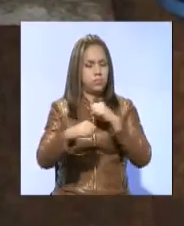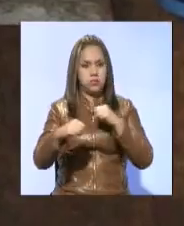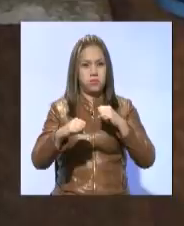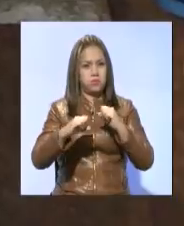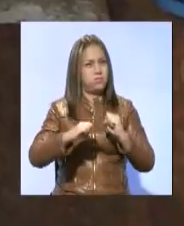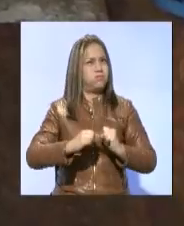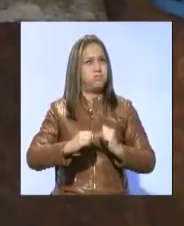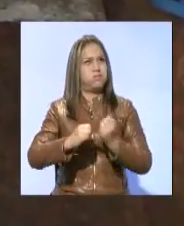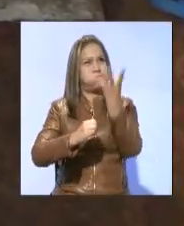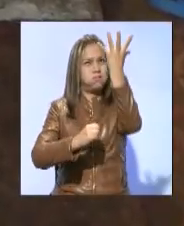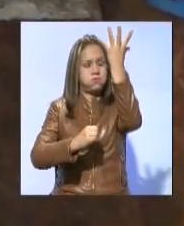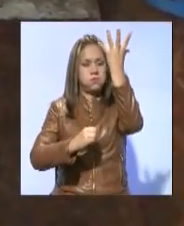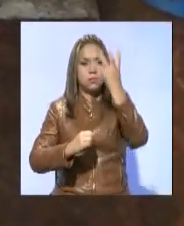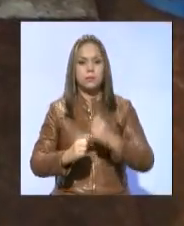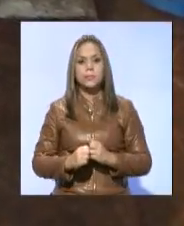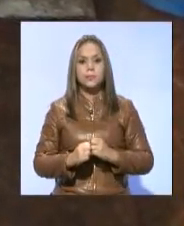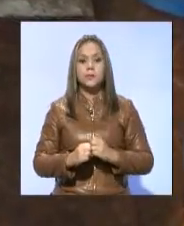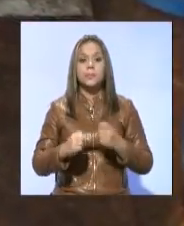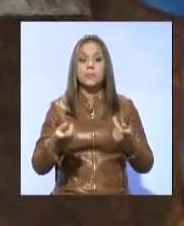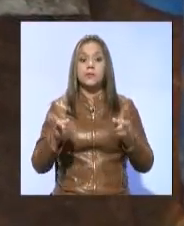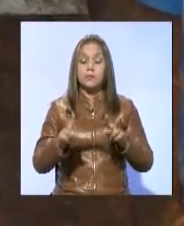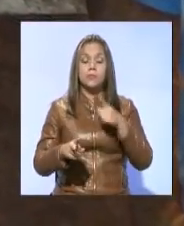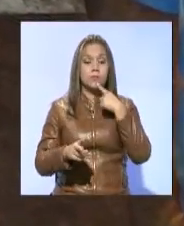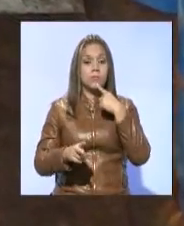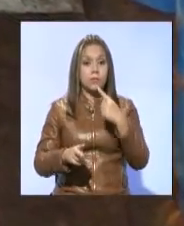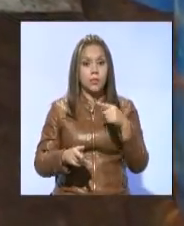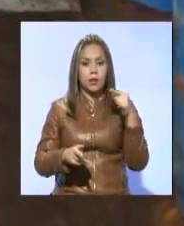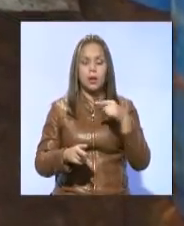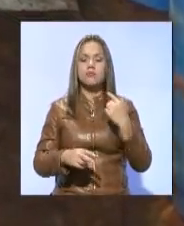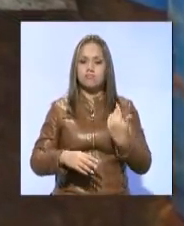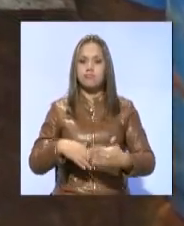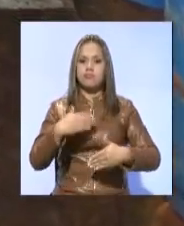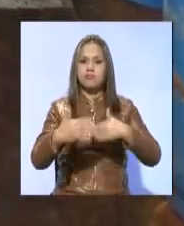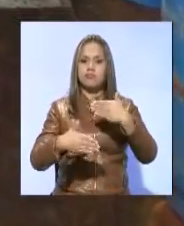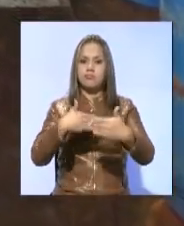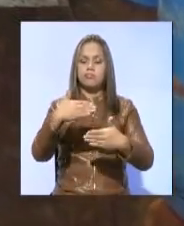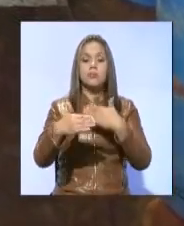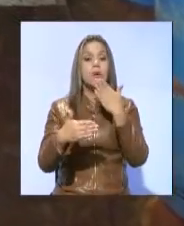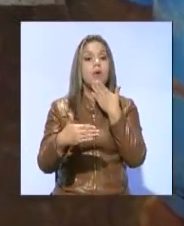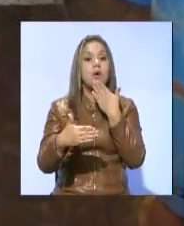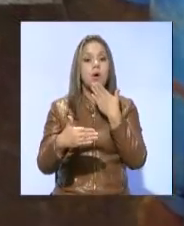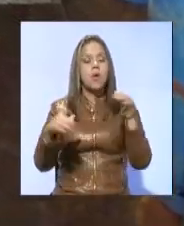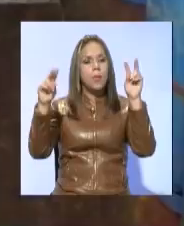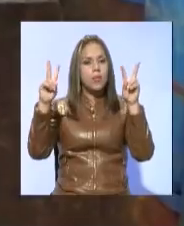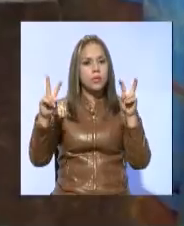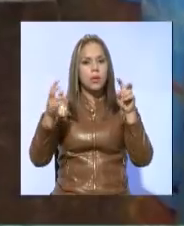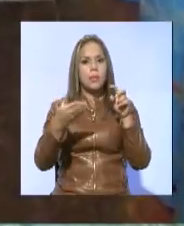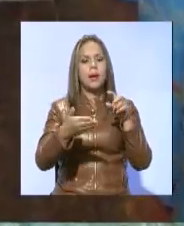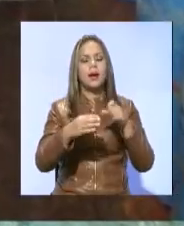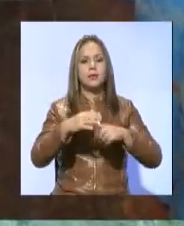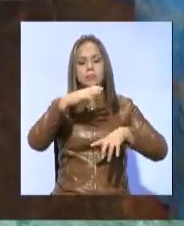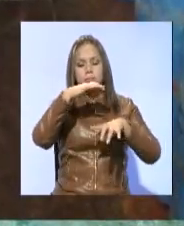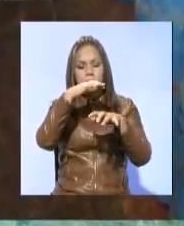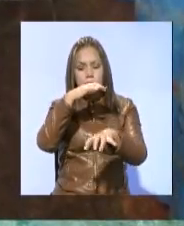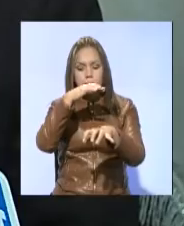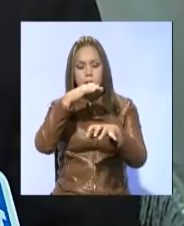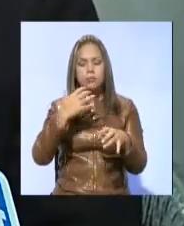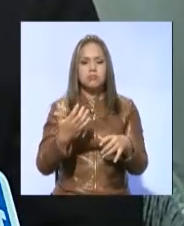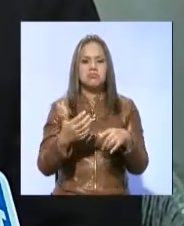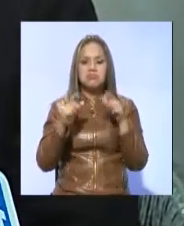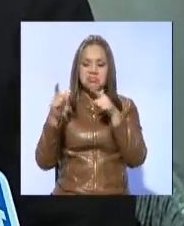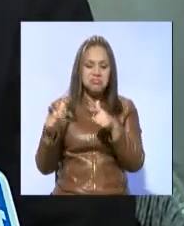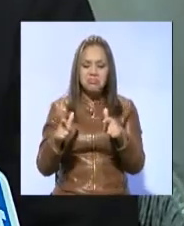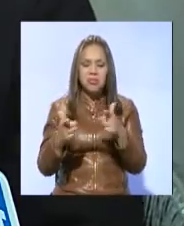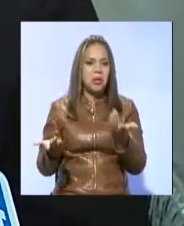superior. Arroyo agregó que se identificó que existían ciertos procedimientos o prácticas ilegales para controlar las fugas de los cilindros de gas. Y